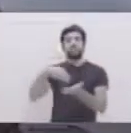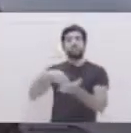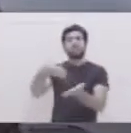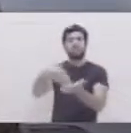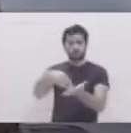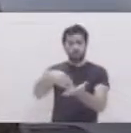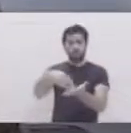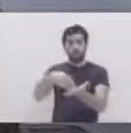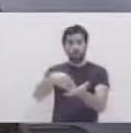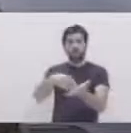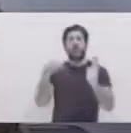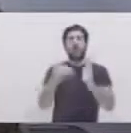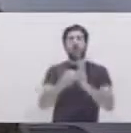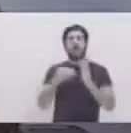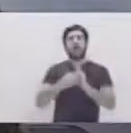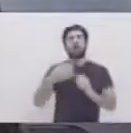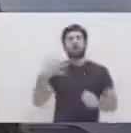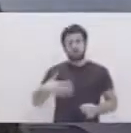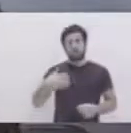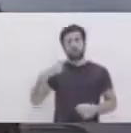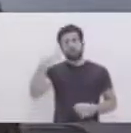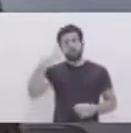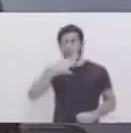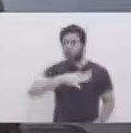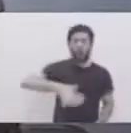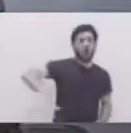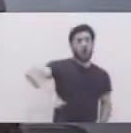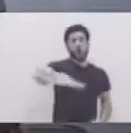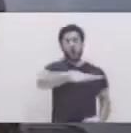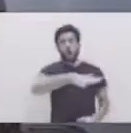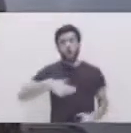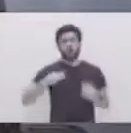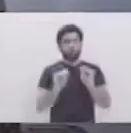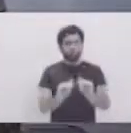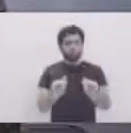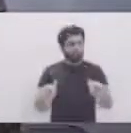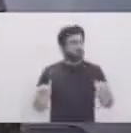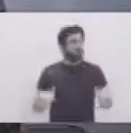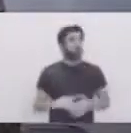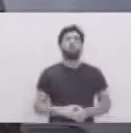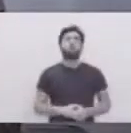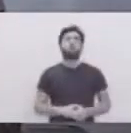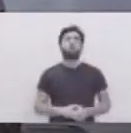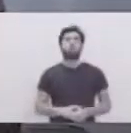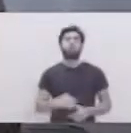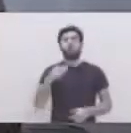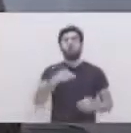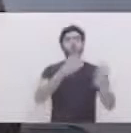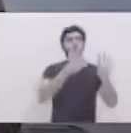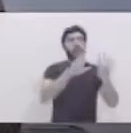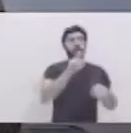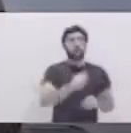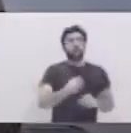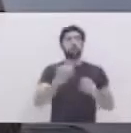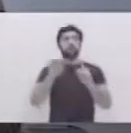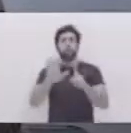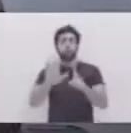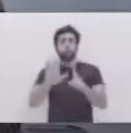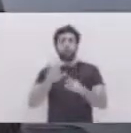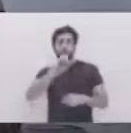invertir 300 millones de quetzales que abarquen a todos los estudiantes. Incremento en la vacunación